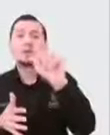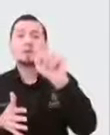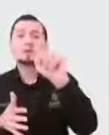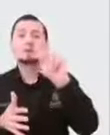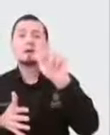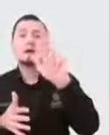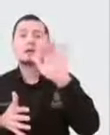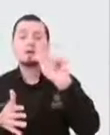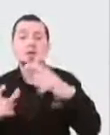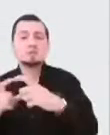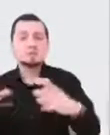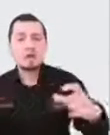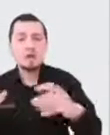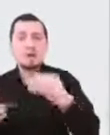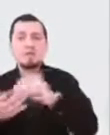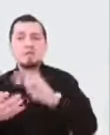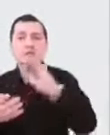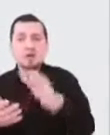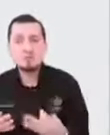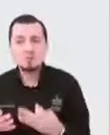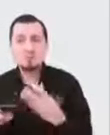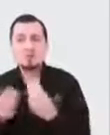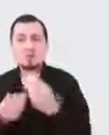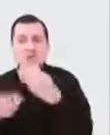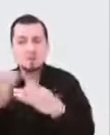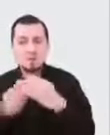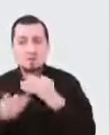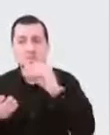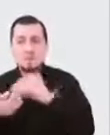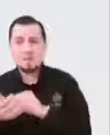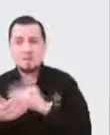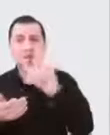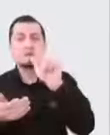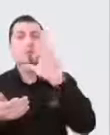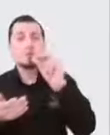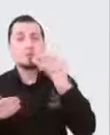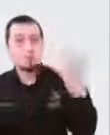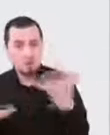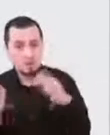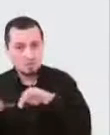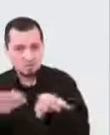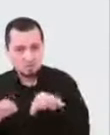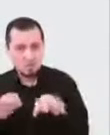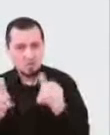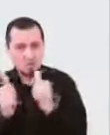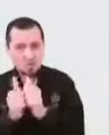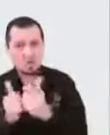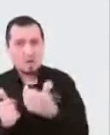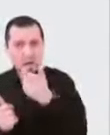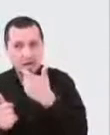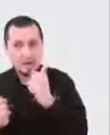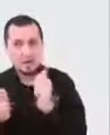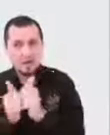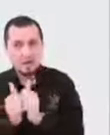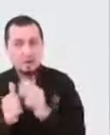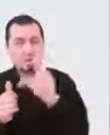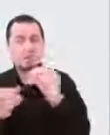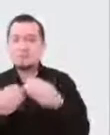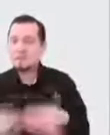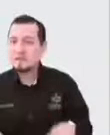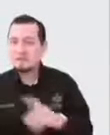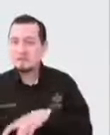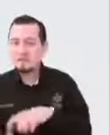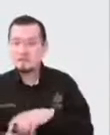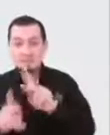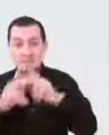ahí están los cheques están las facturas las órdenes de compra lauro tú puedes hacer tu trabajo con una sonrisa el rostro te digo no pierdas tu tiempo